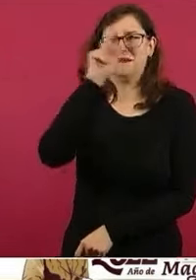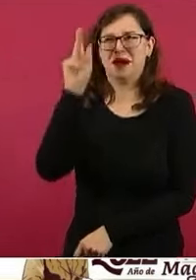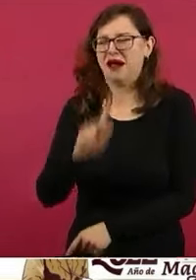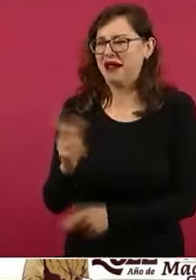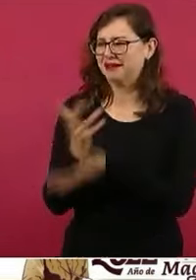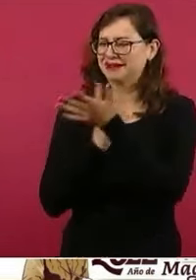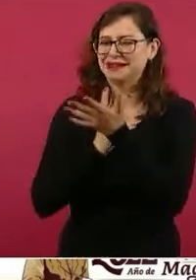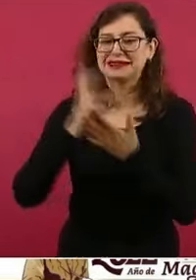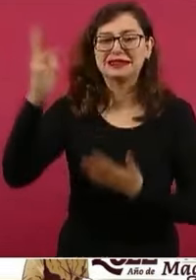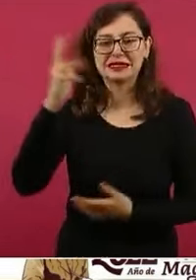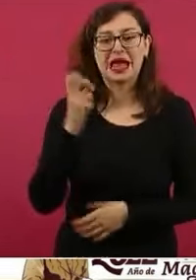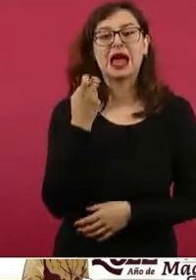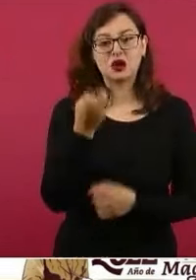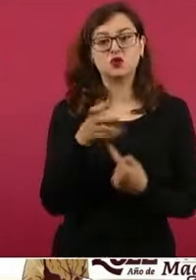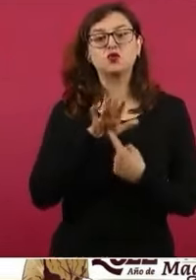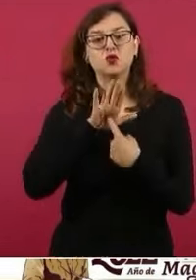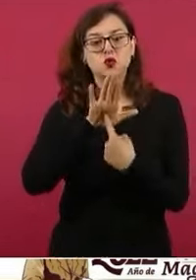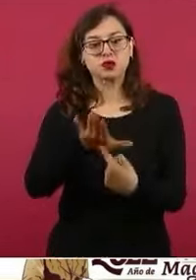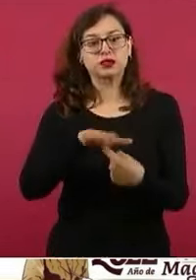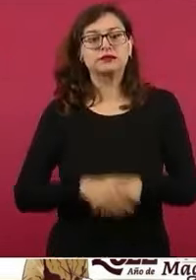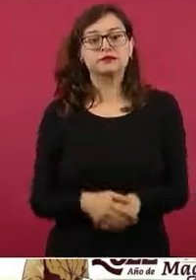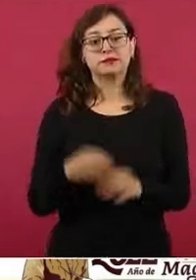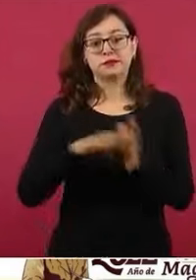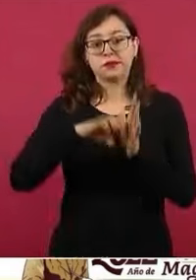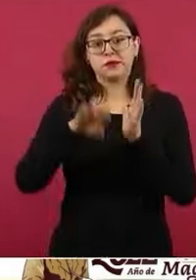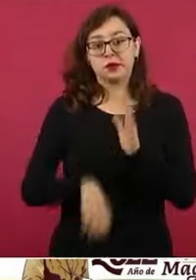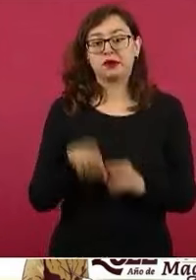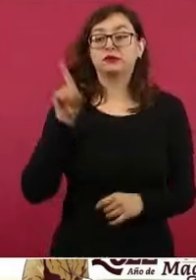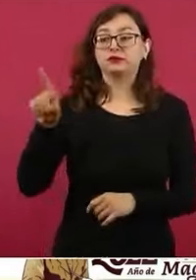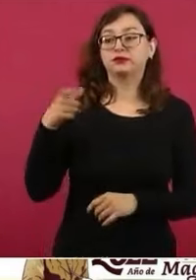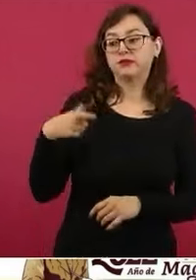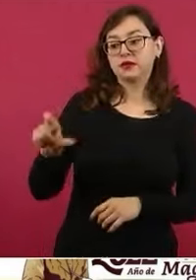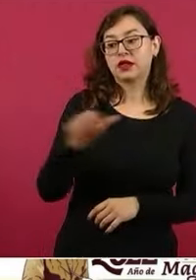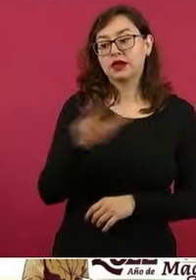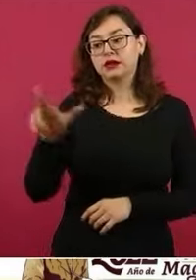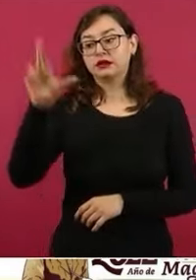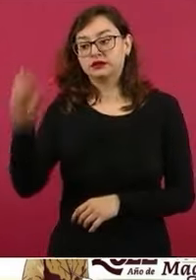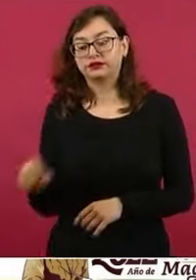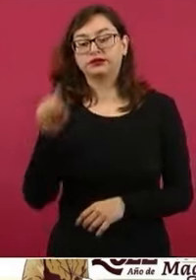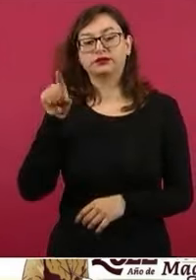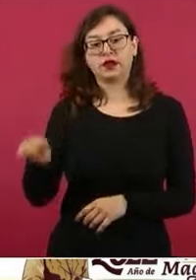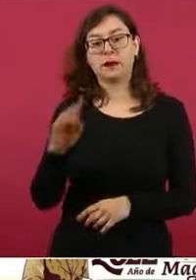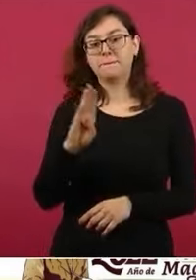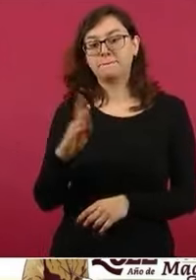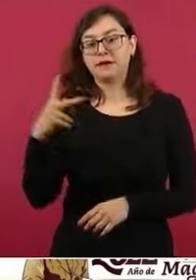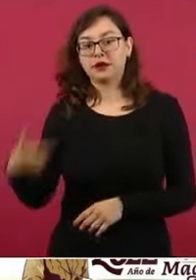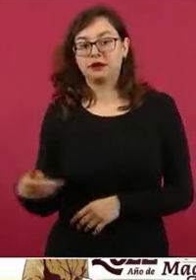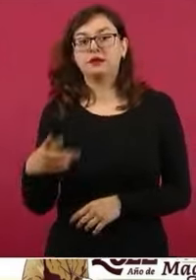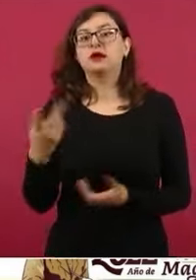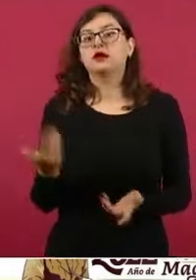Por eso tenemos que BP en Benito Juárez, Quintana Roo, en Cancún, a